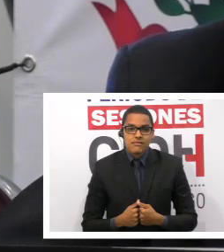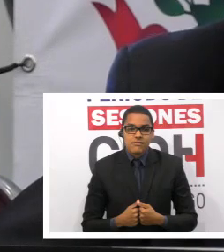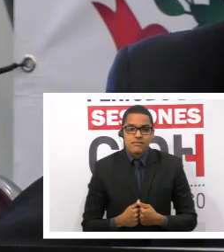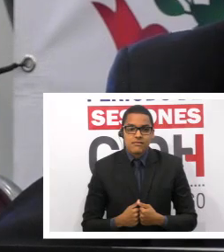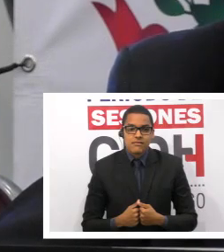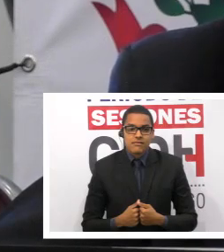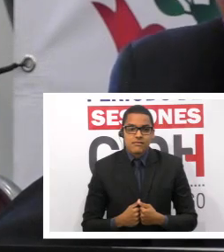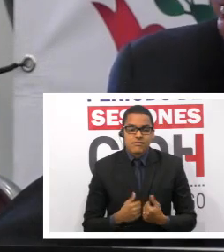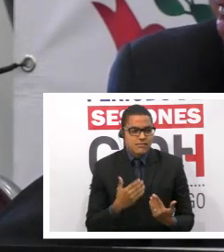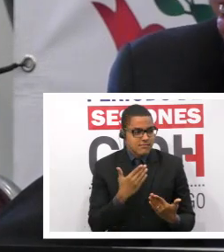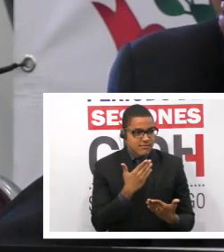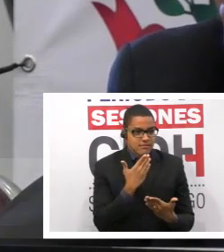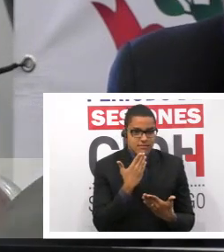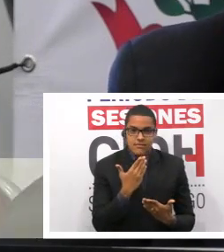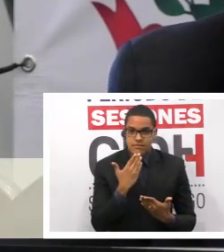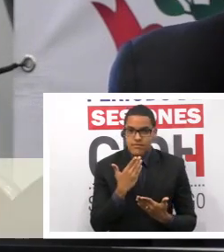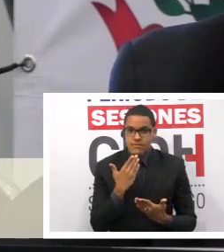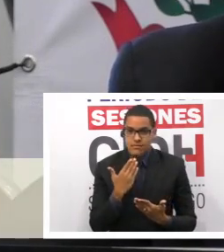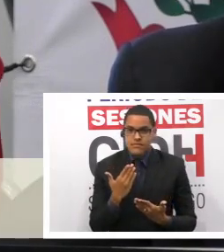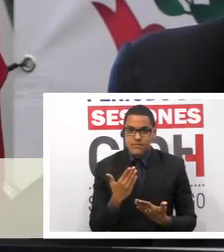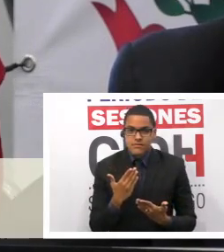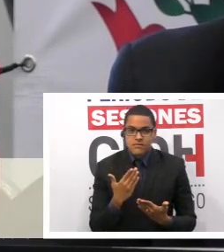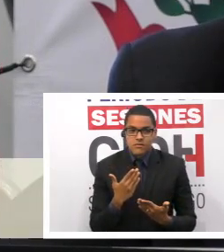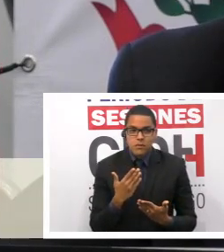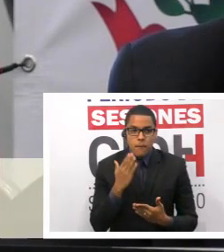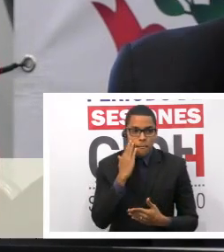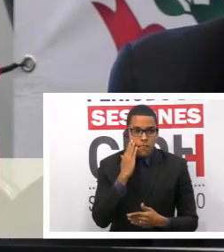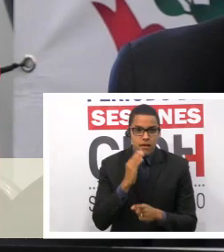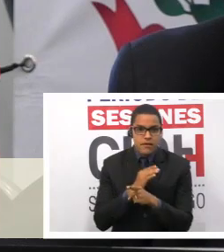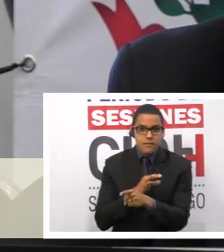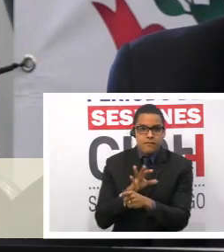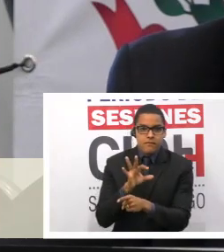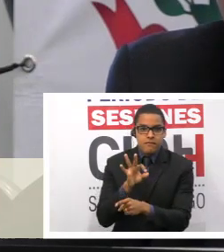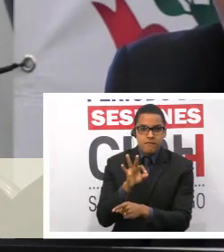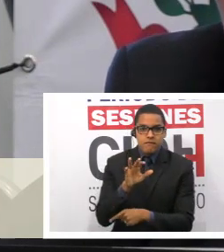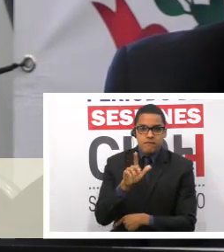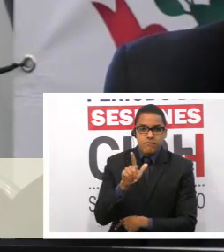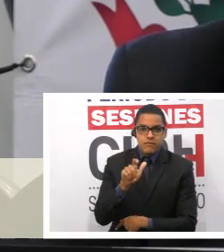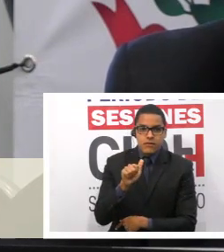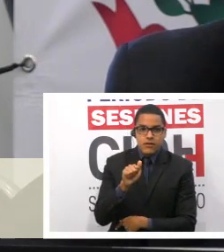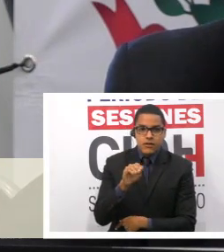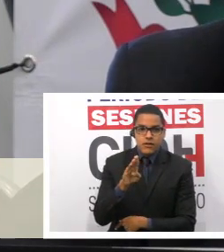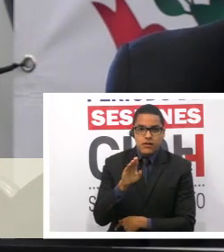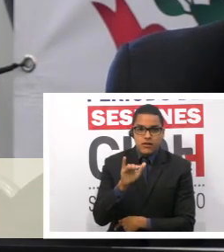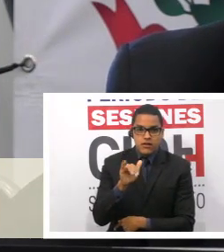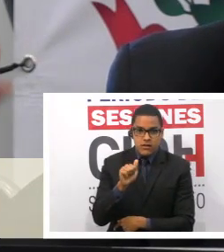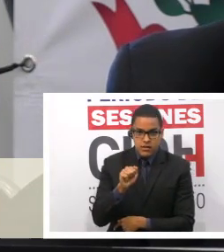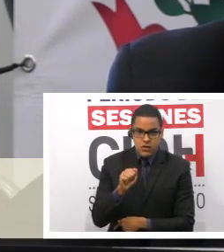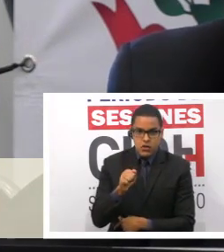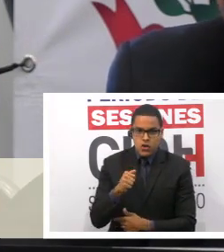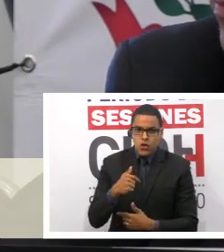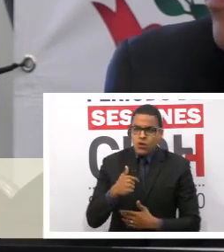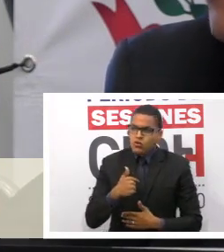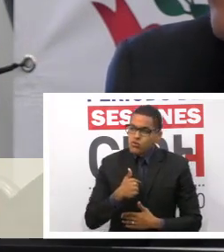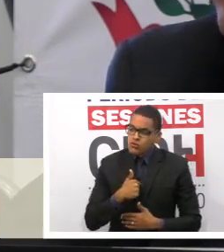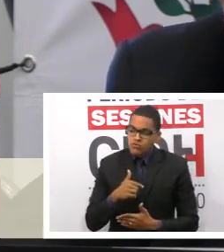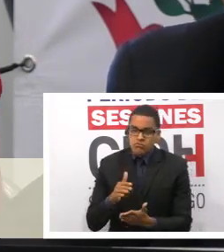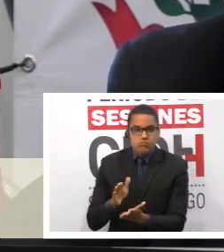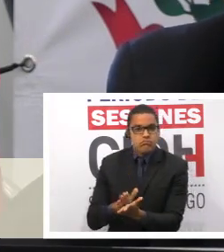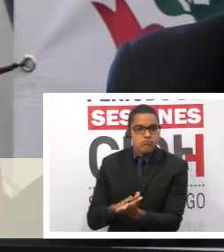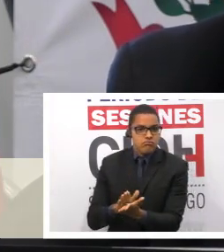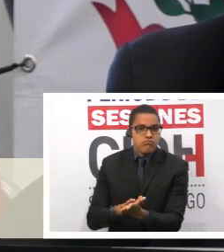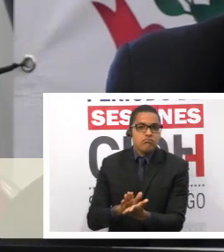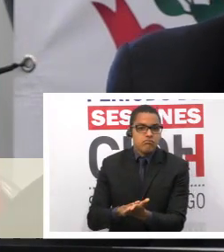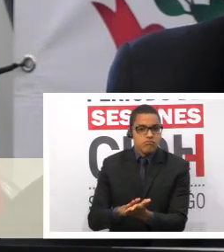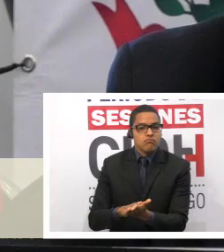agradeciendo mucho el reconocimiento de flavia yo quiero aprovechar también a reconocer como la comisión está abierta